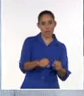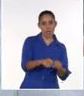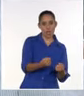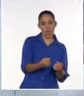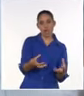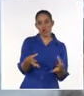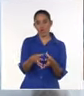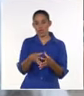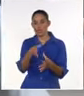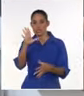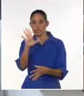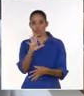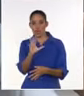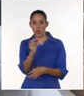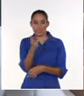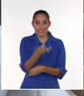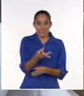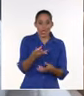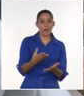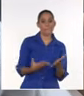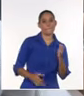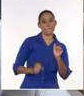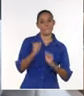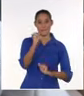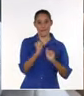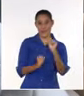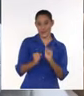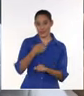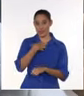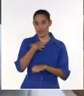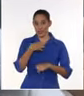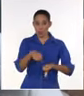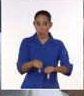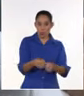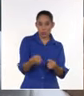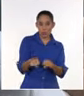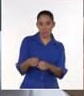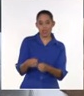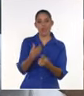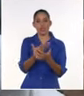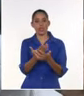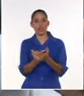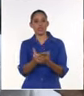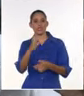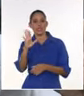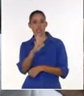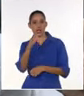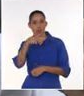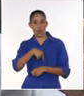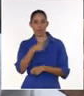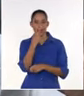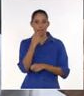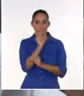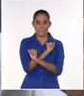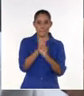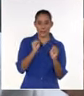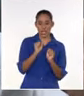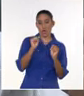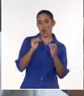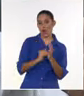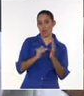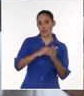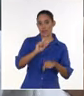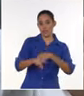máquinas que tenemos en avería la unidad número 5 rnt hoy por la mañana mañana tarde debe estar haciendo Ya